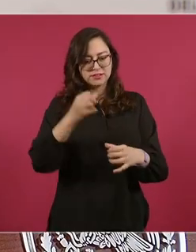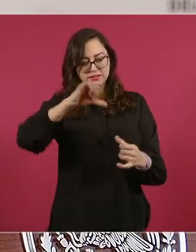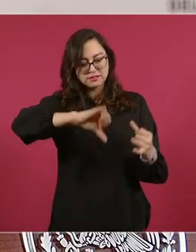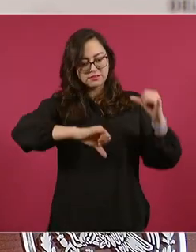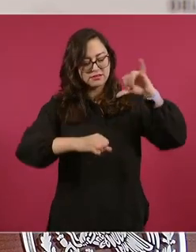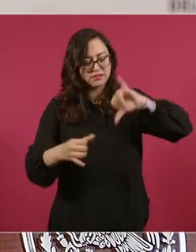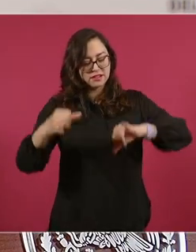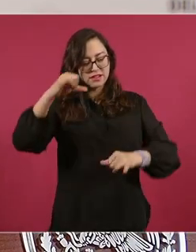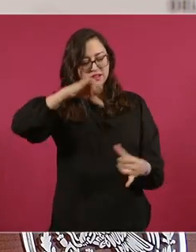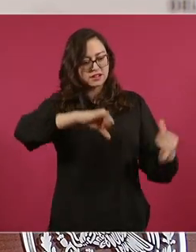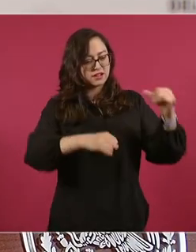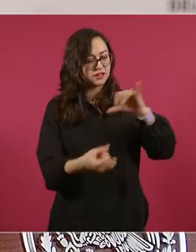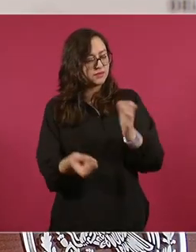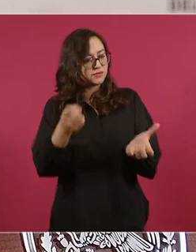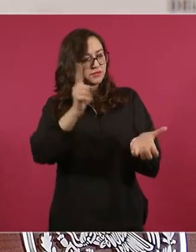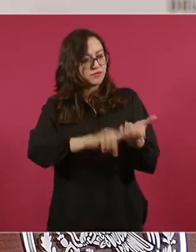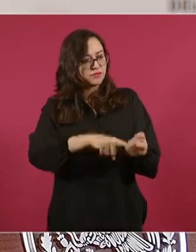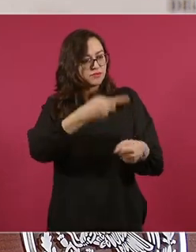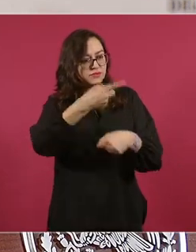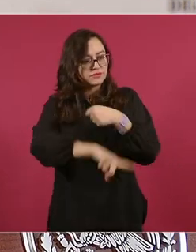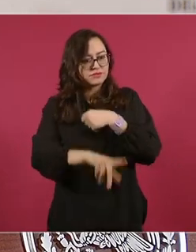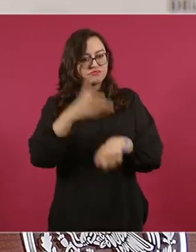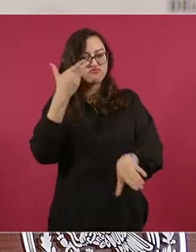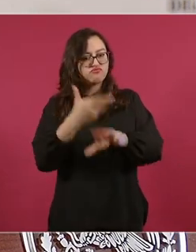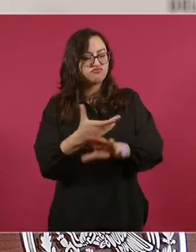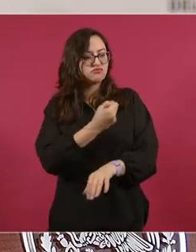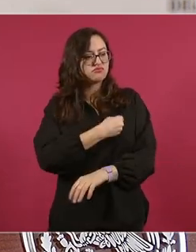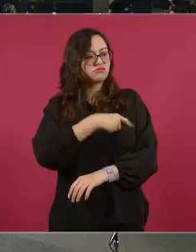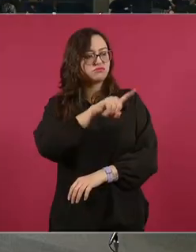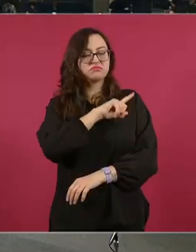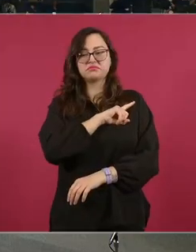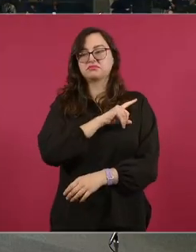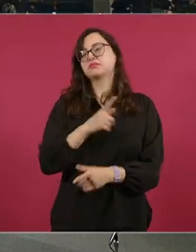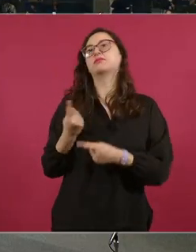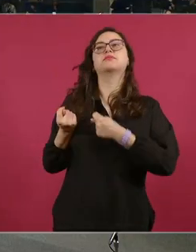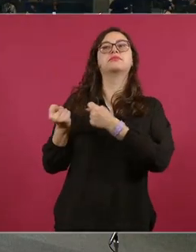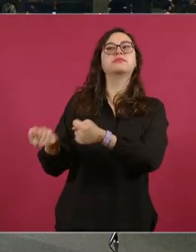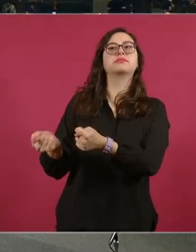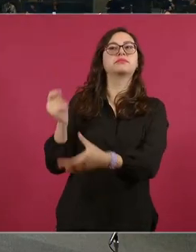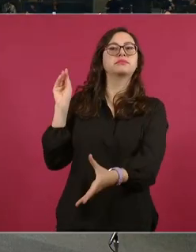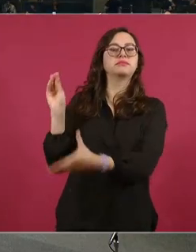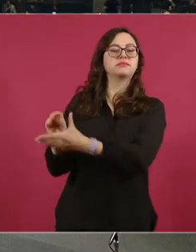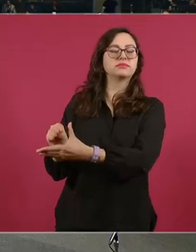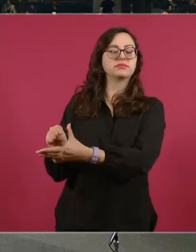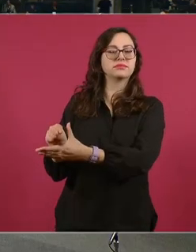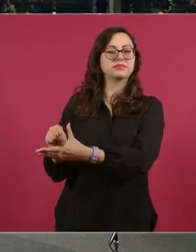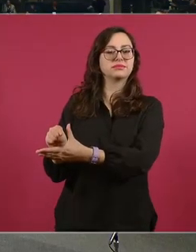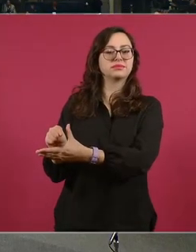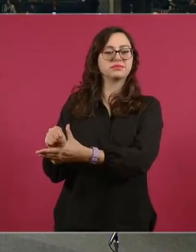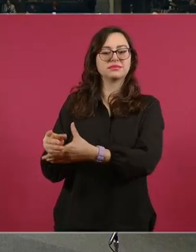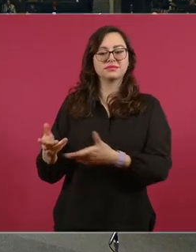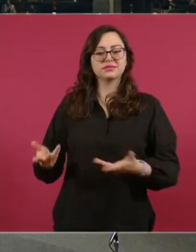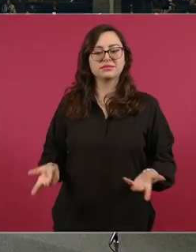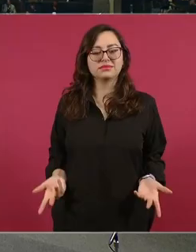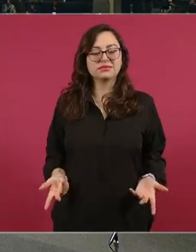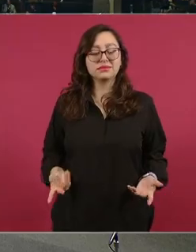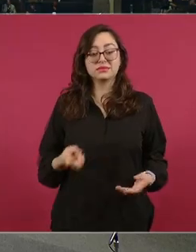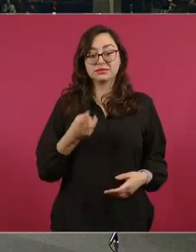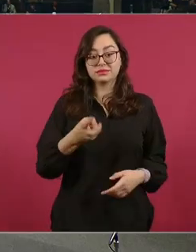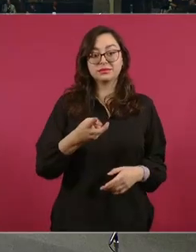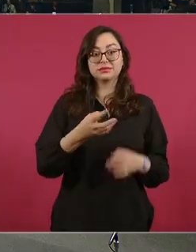dañinas a la salud. pero no se sabe.